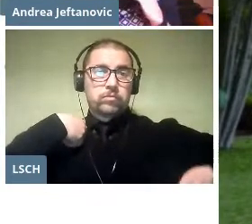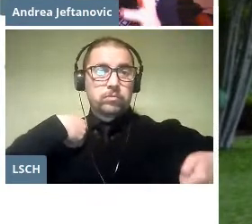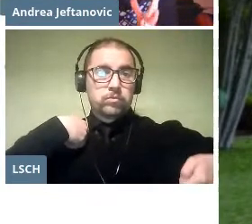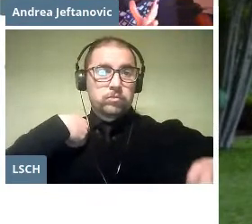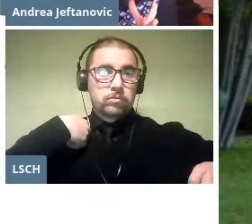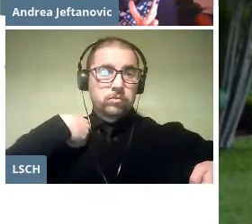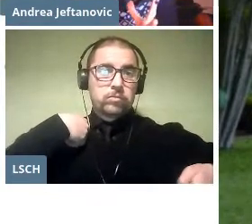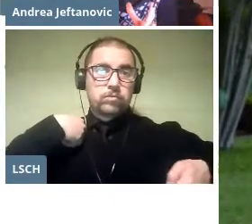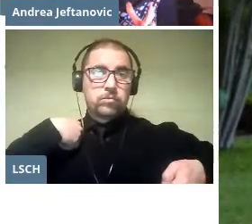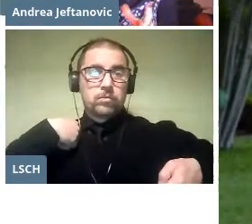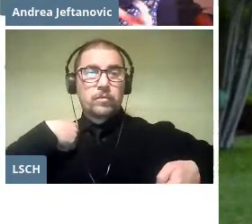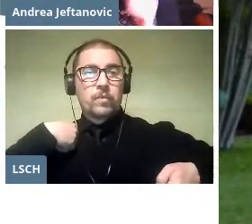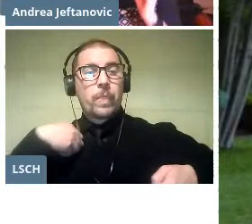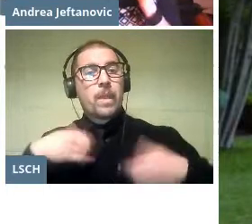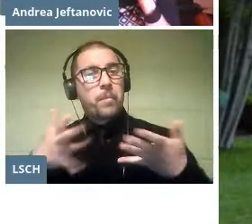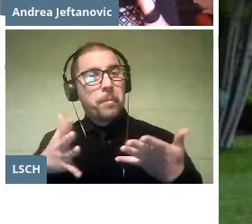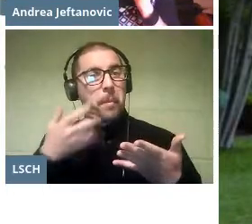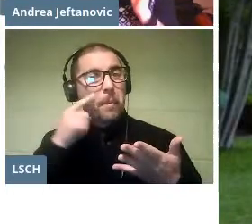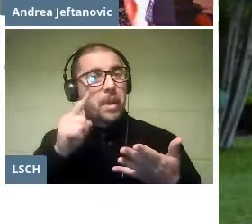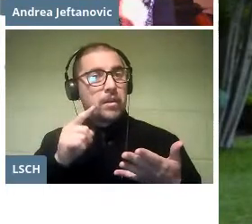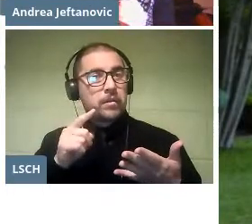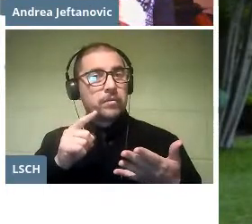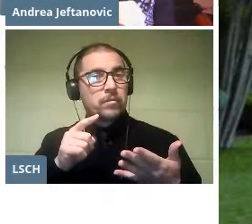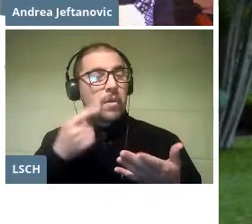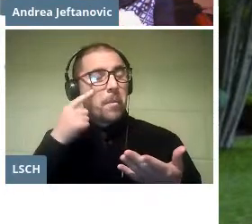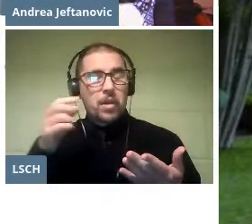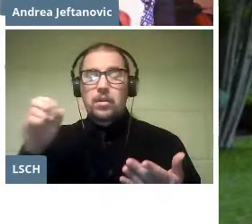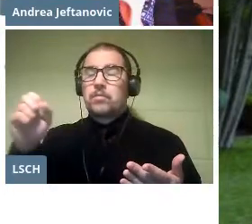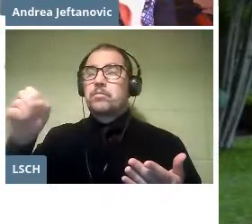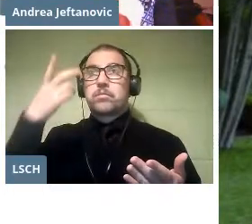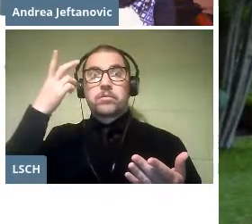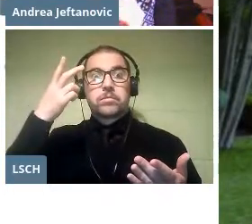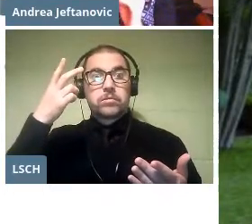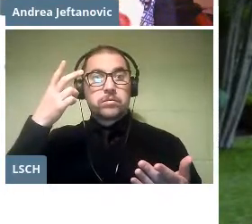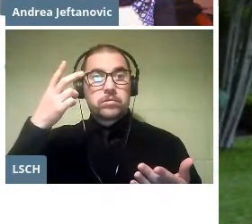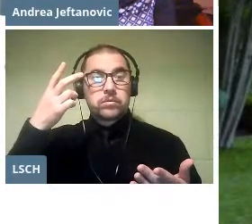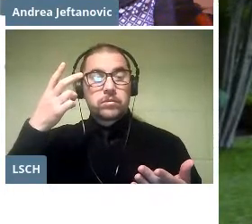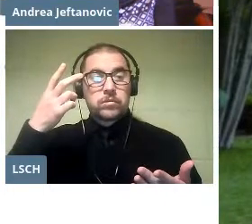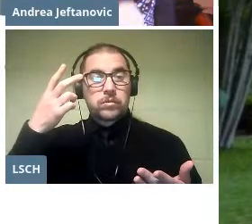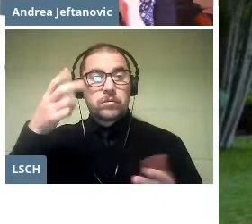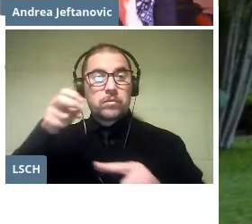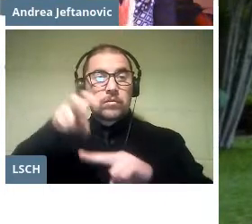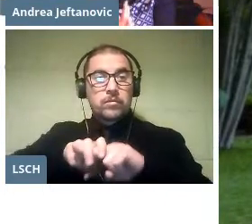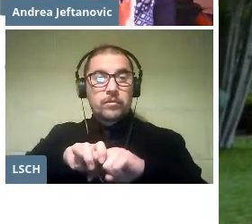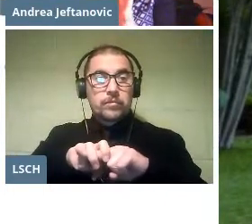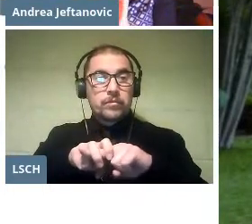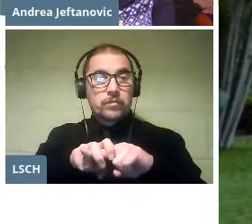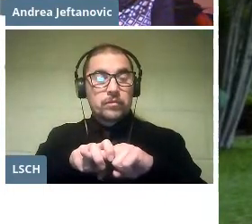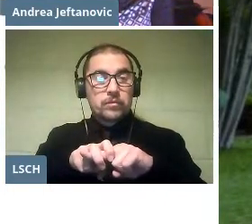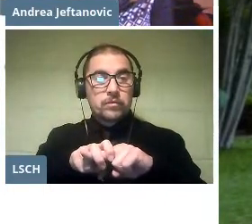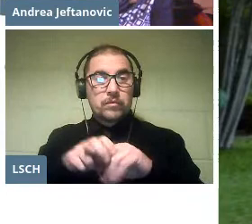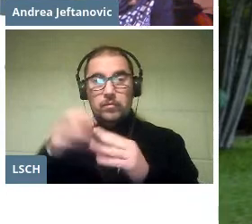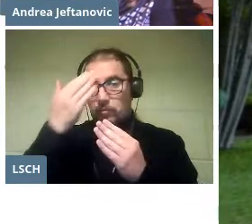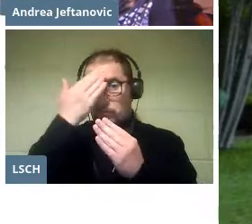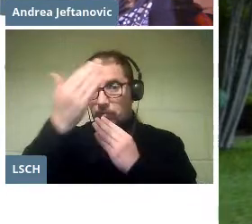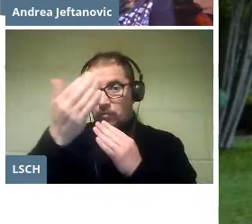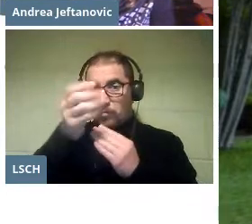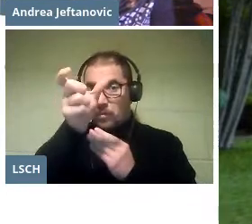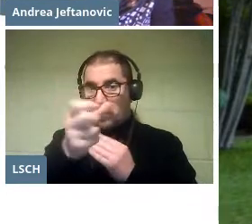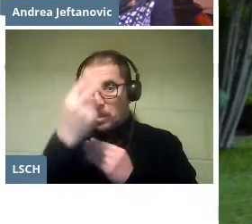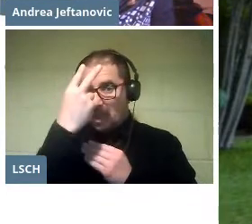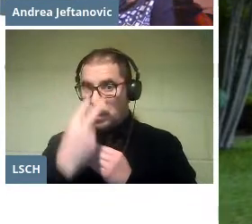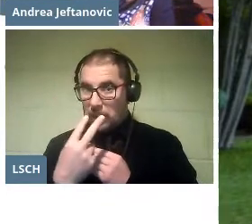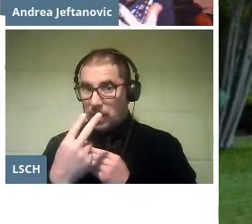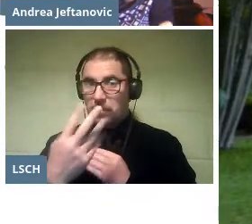una perturbación cuando se da cuenta que se ha sentado frente a un ciego